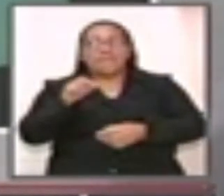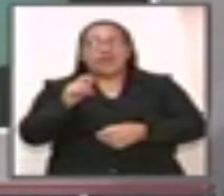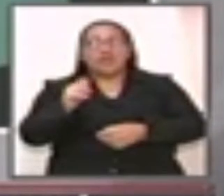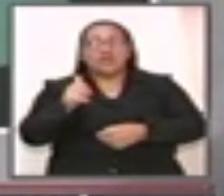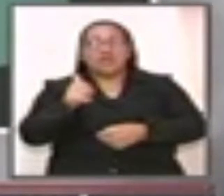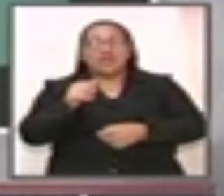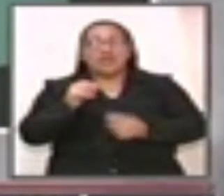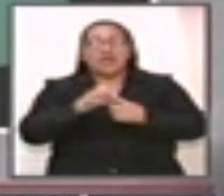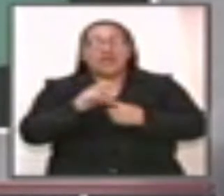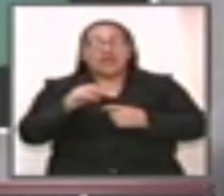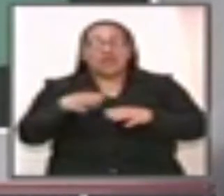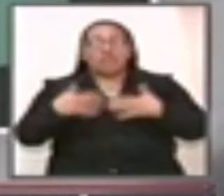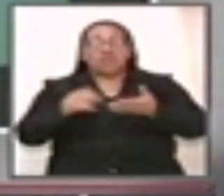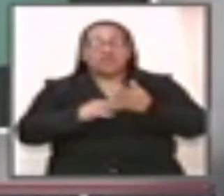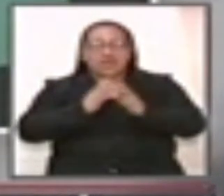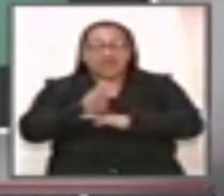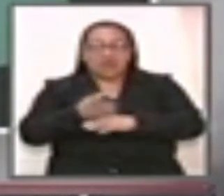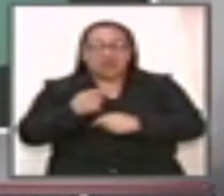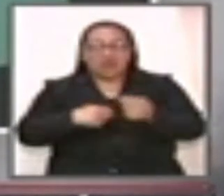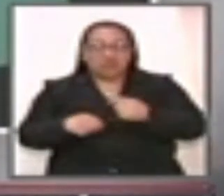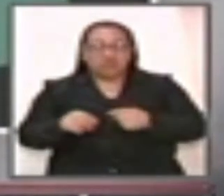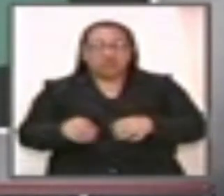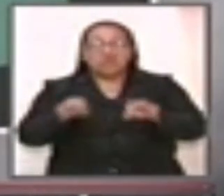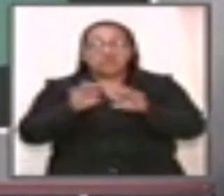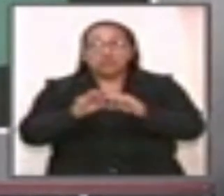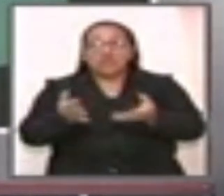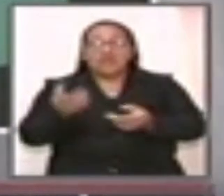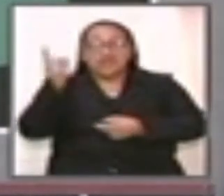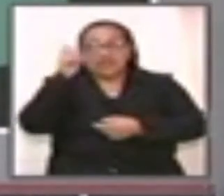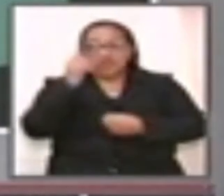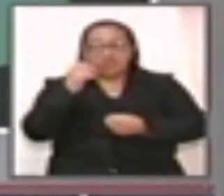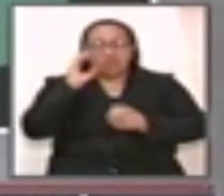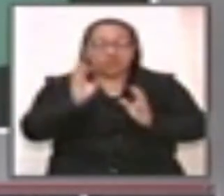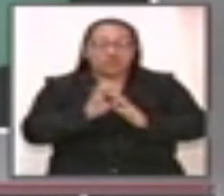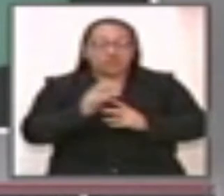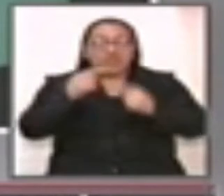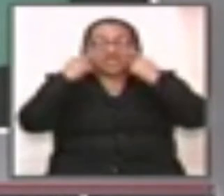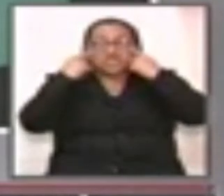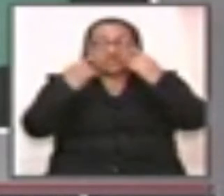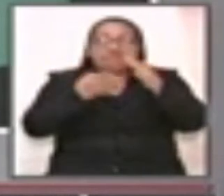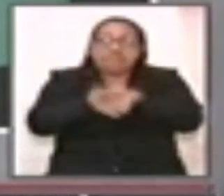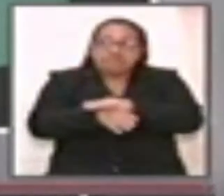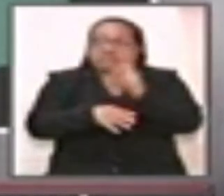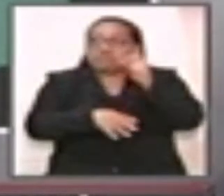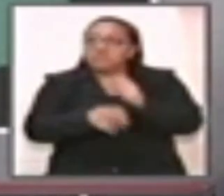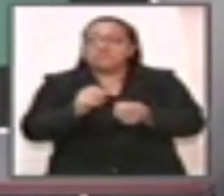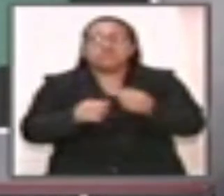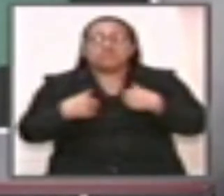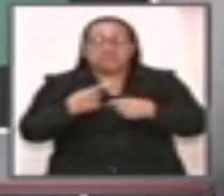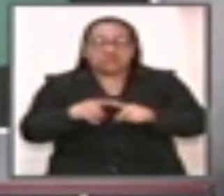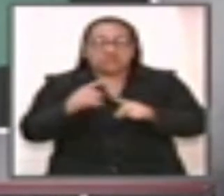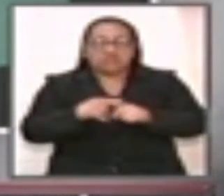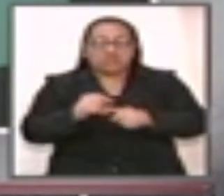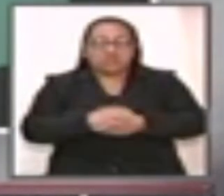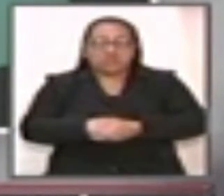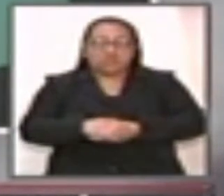arándanos, granada, etcétera, puedan entrar a un mercado tan difícil como, por ejemplo, el mercado chino. Y asimismo tenemos en distintos